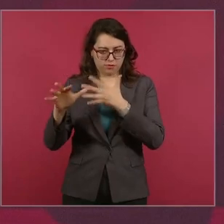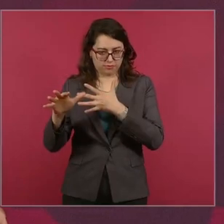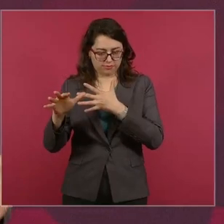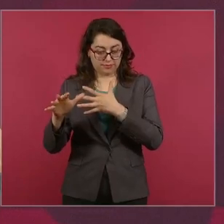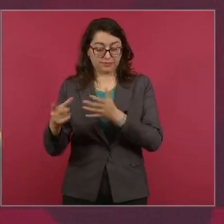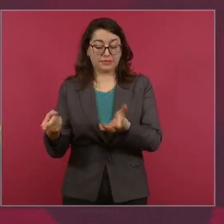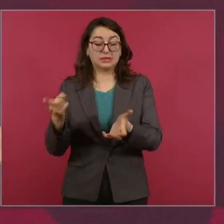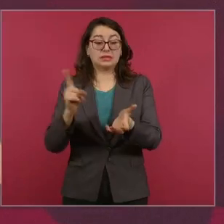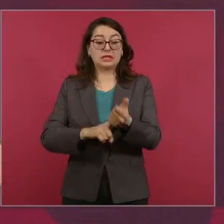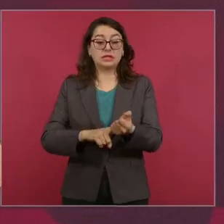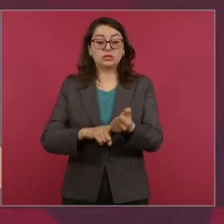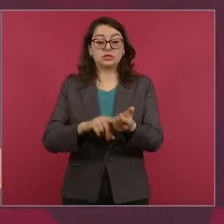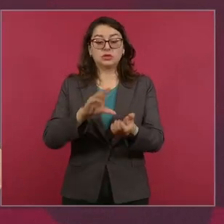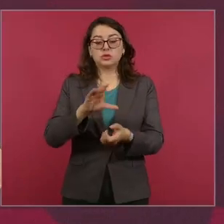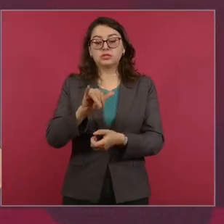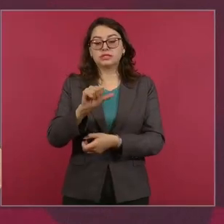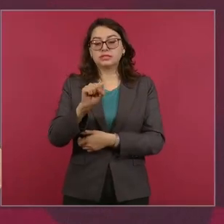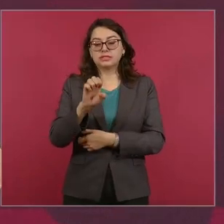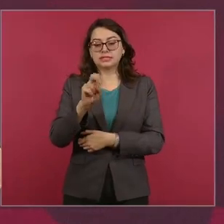a